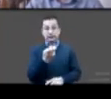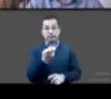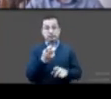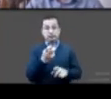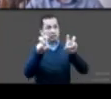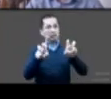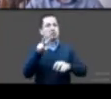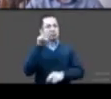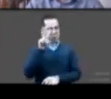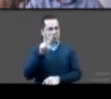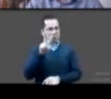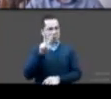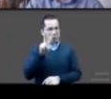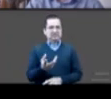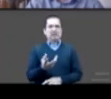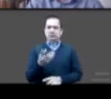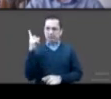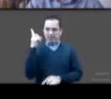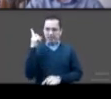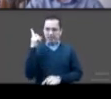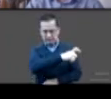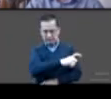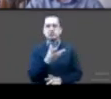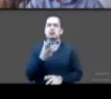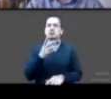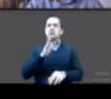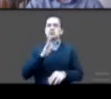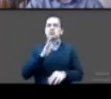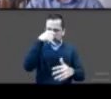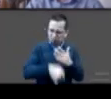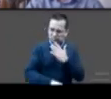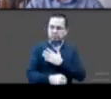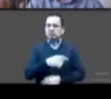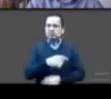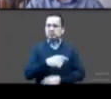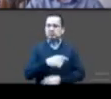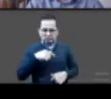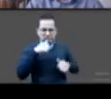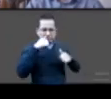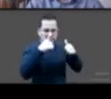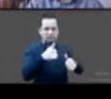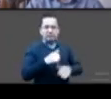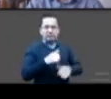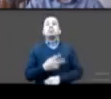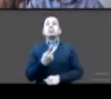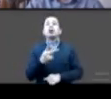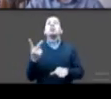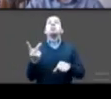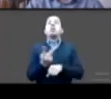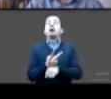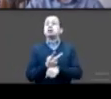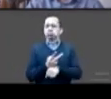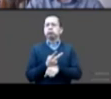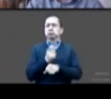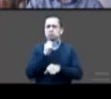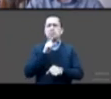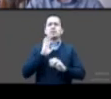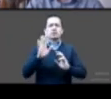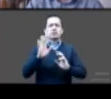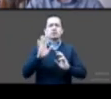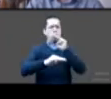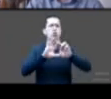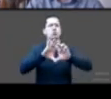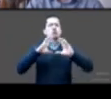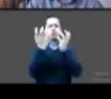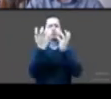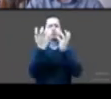bastante amplio, bastante complicado, pero que también, Ana, hay en todo el mundo muchísimas acciones que se pueden emprender y muchísimas